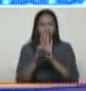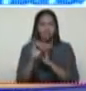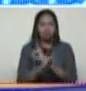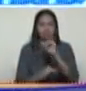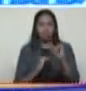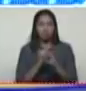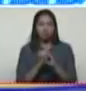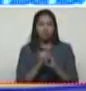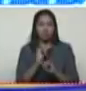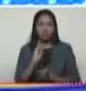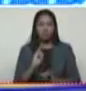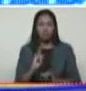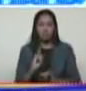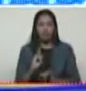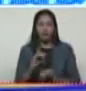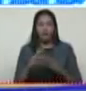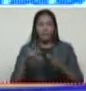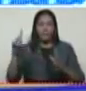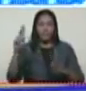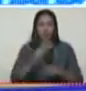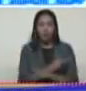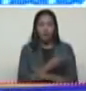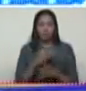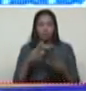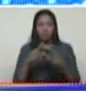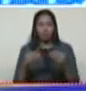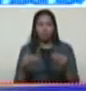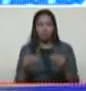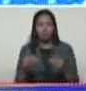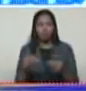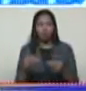internacional, violando el carácter